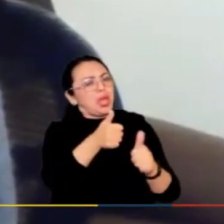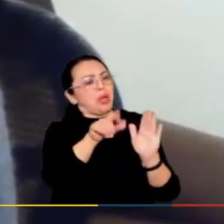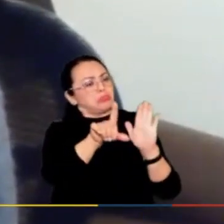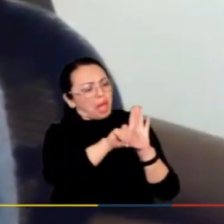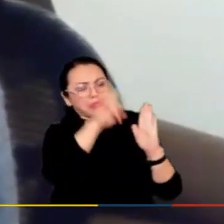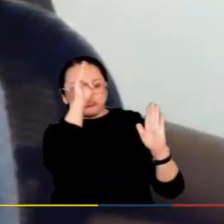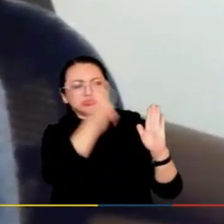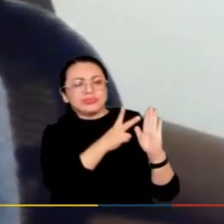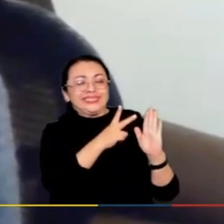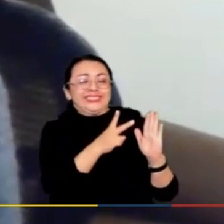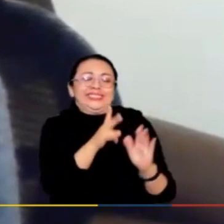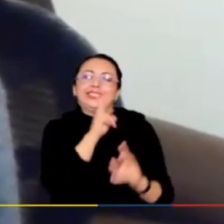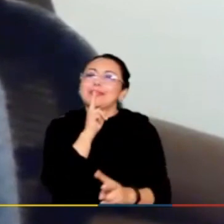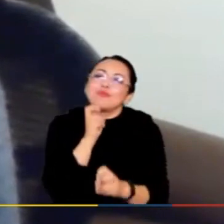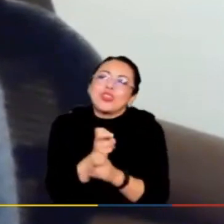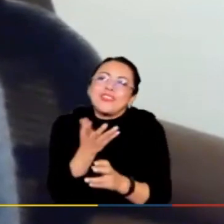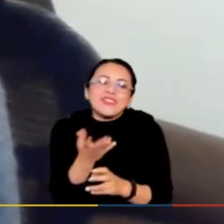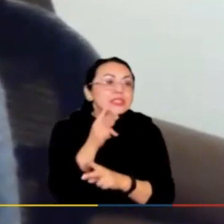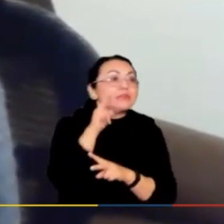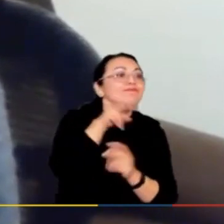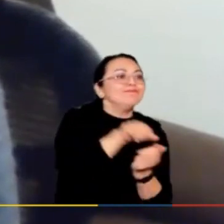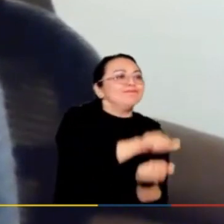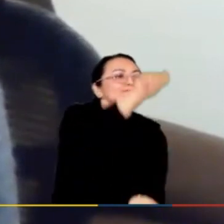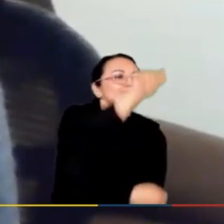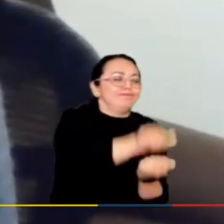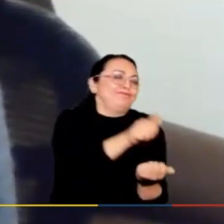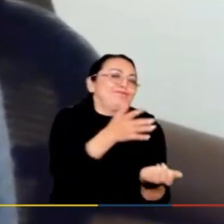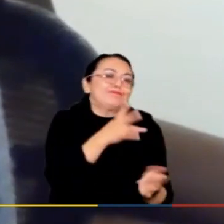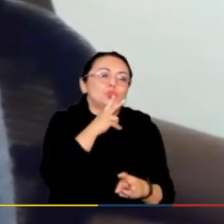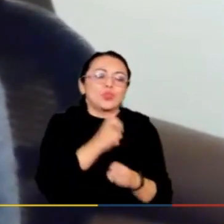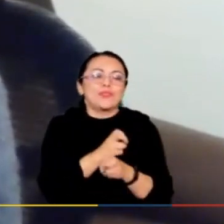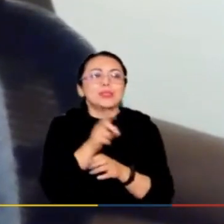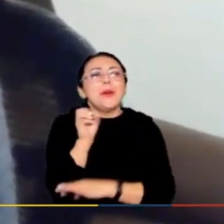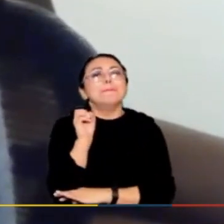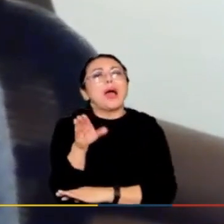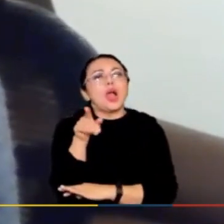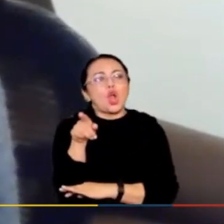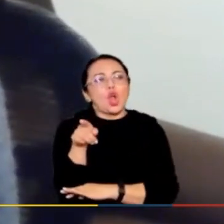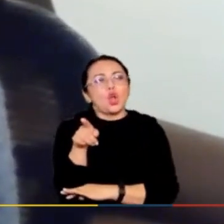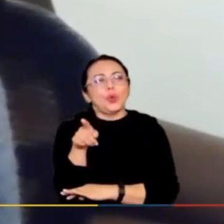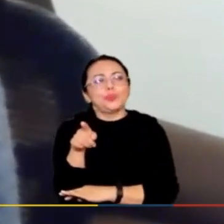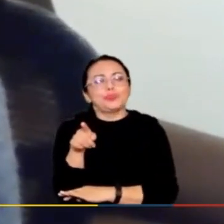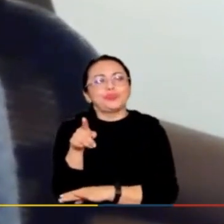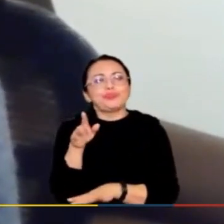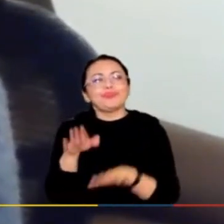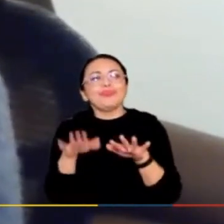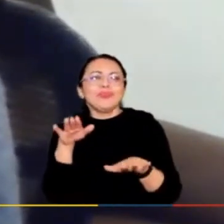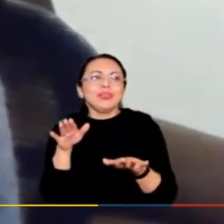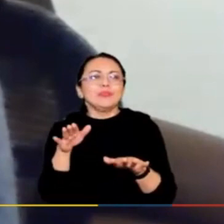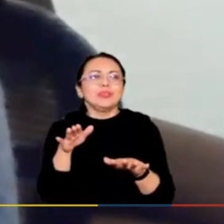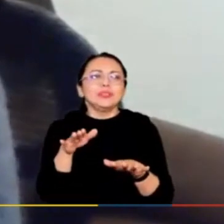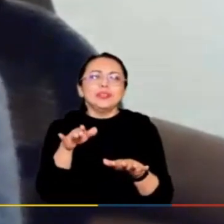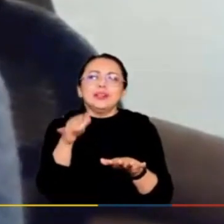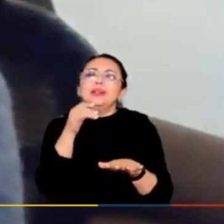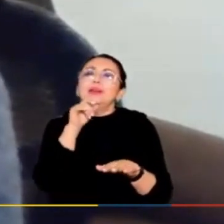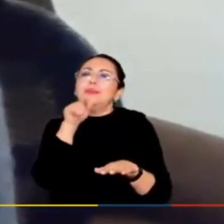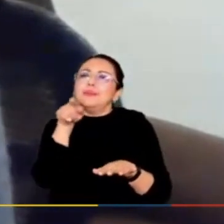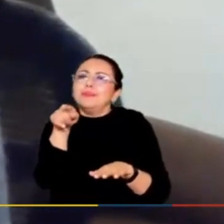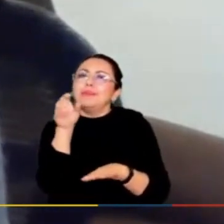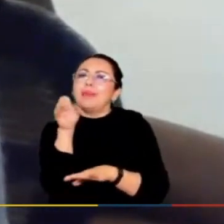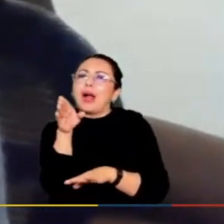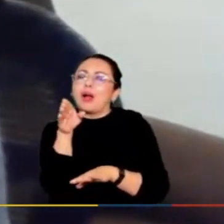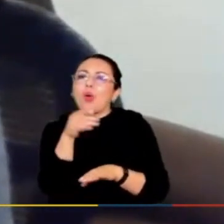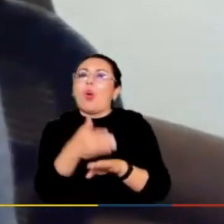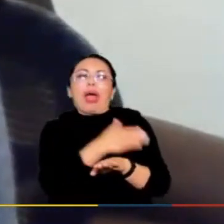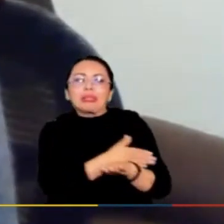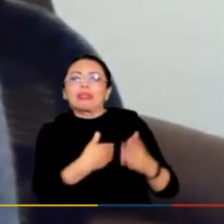muy difícil de saber, además, por ejemplo, en los bancos muchas veces dentro de lo que uno le expide es por qué no le contaron o por qué no le avisan, y